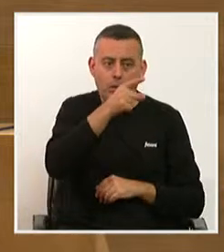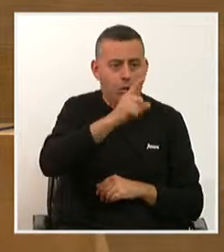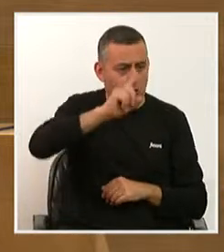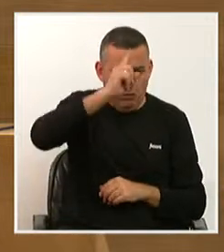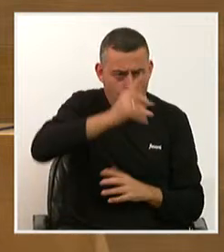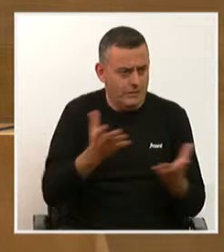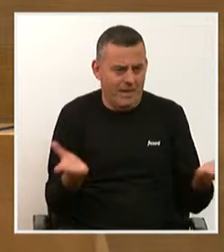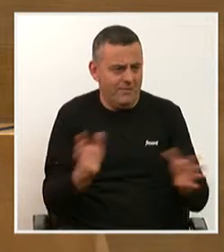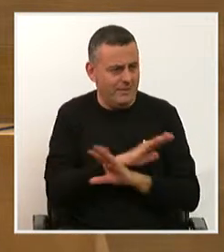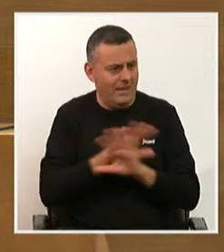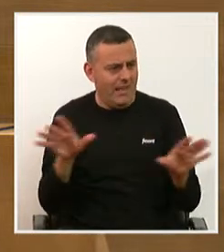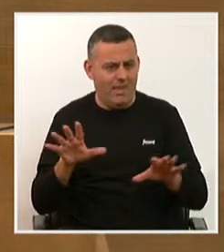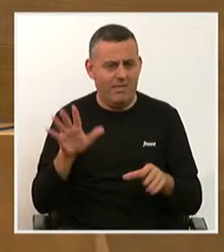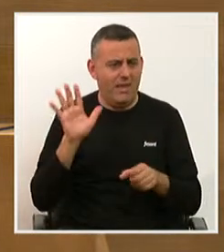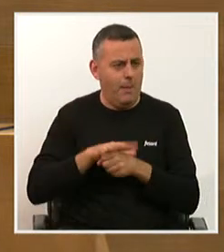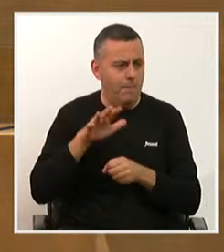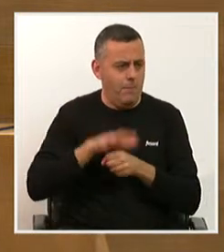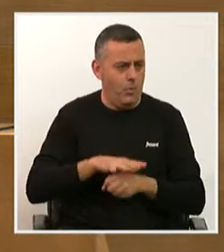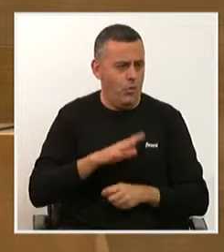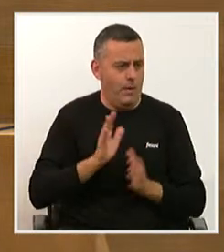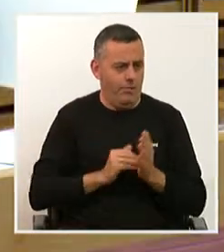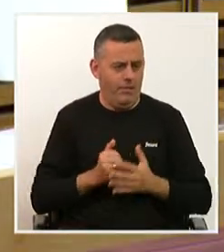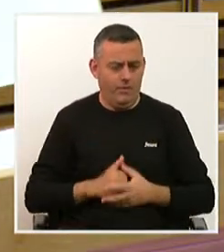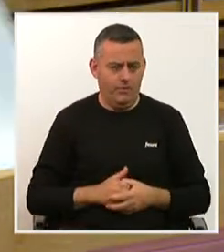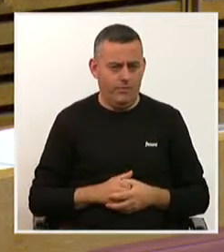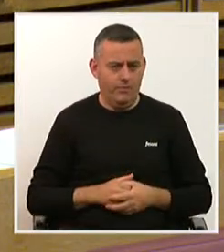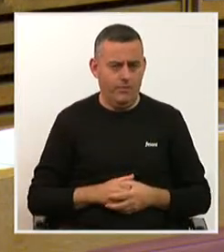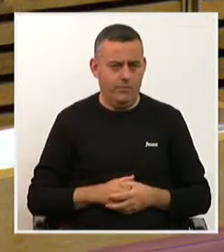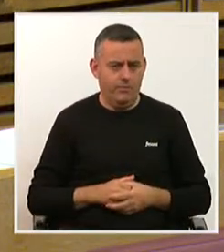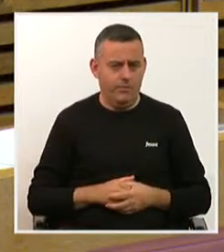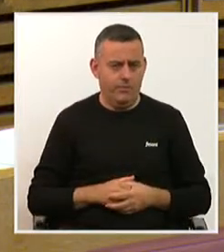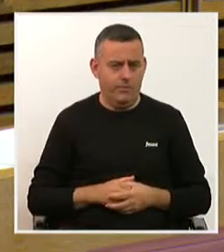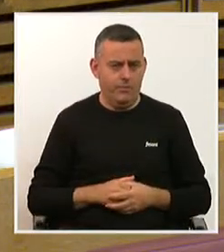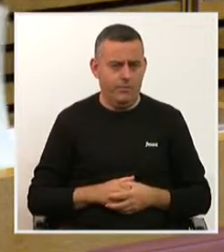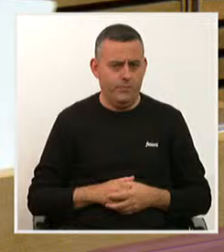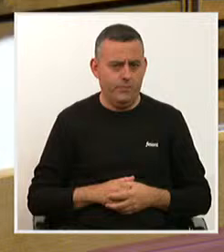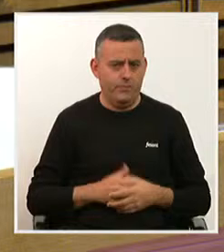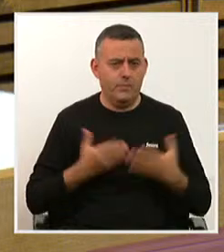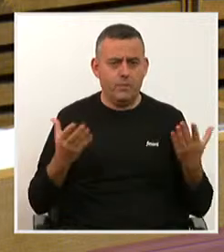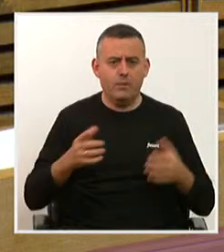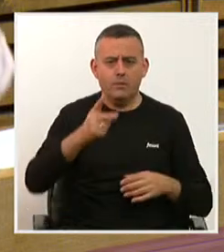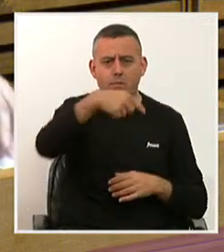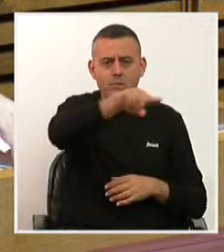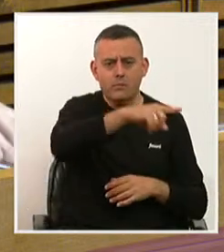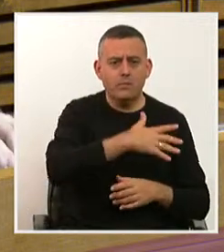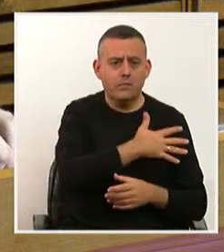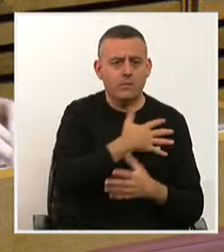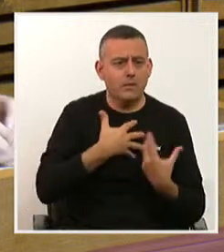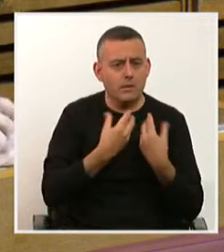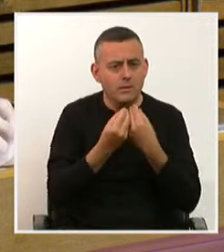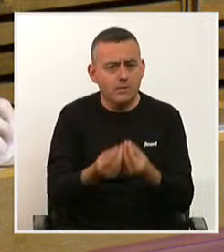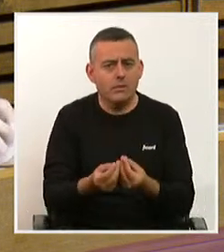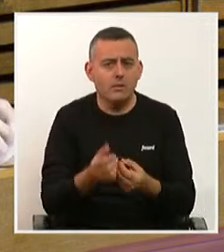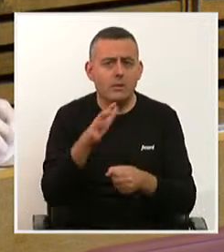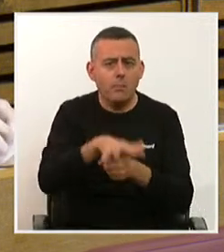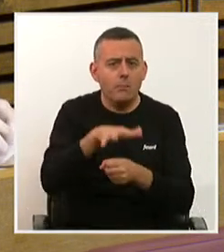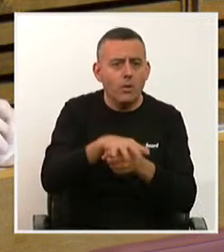valen no y continuar si de del Camp estar que una